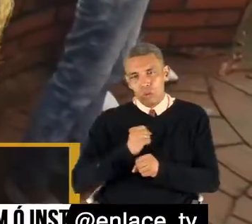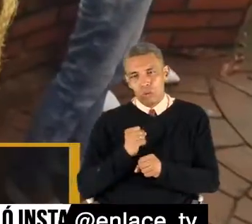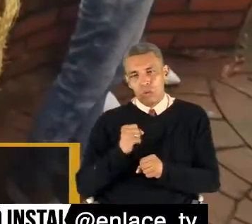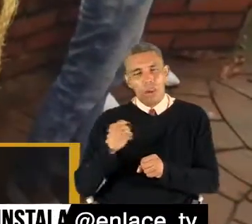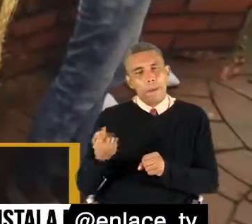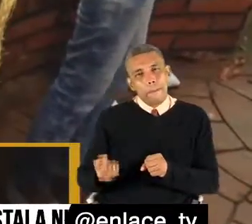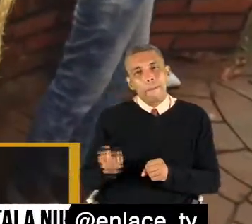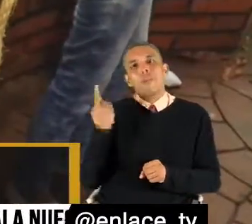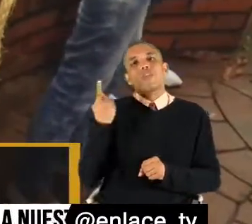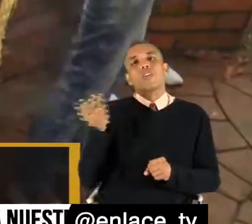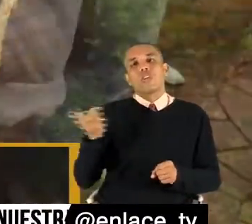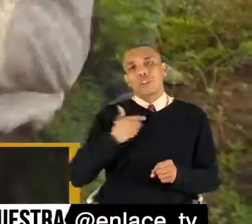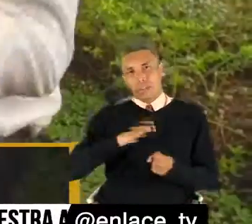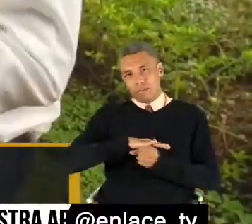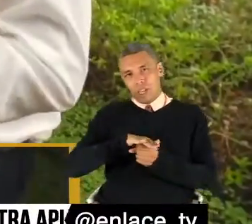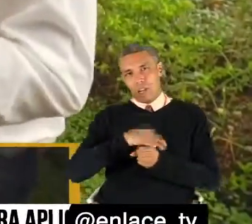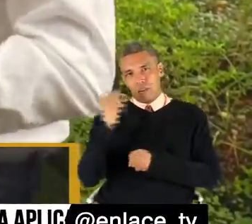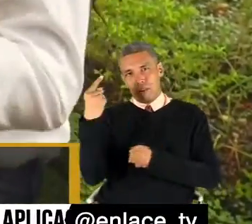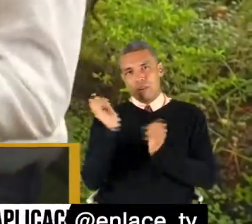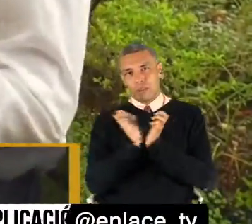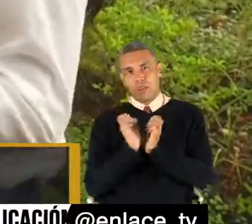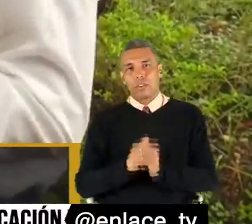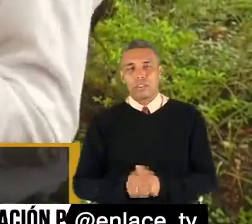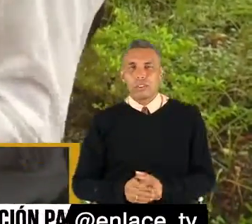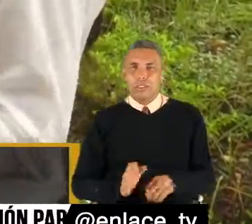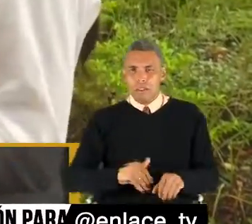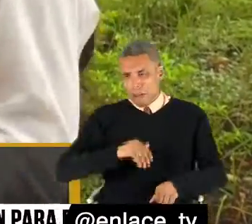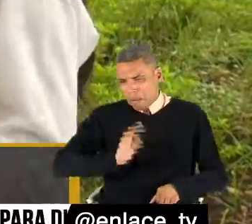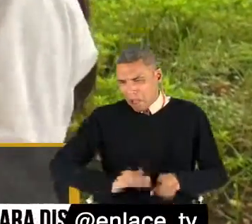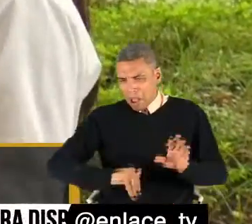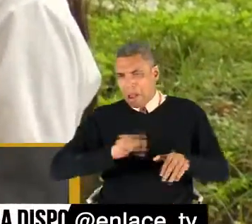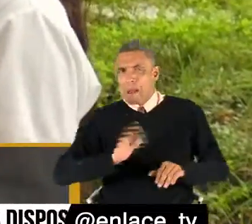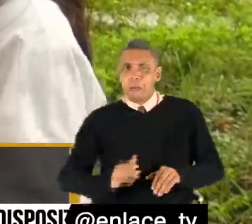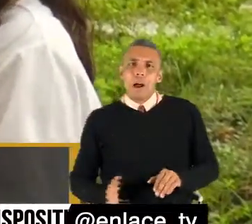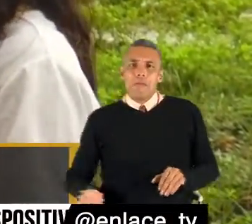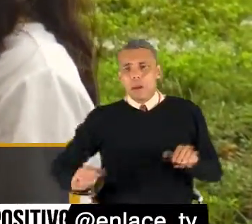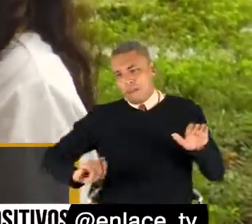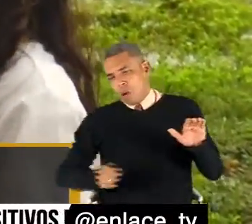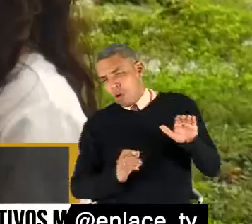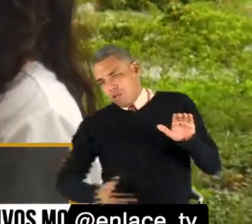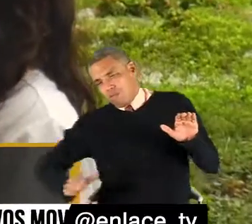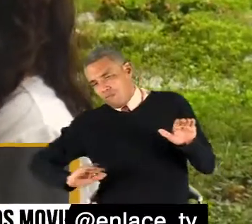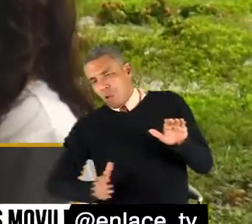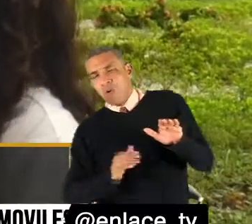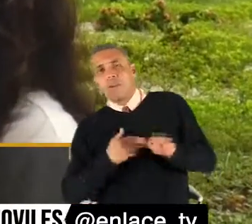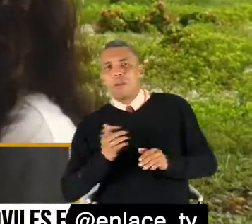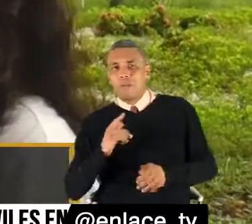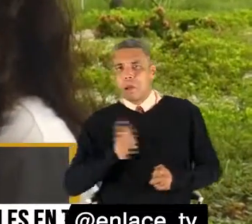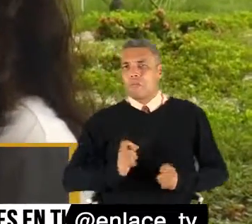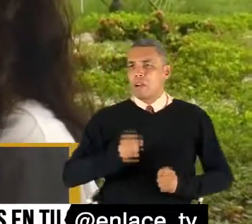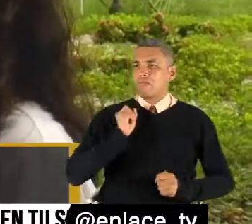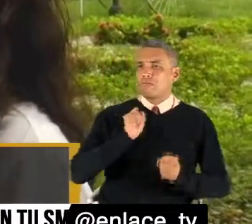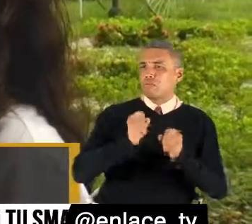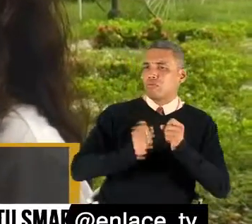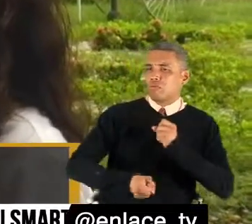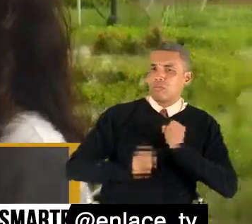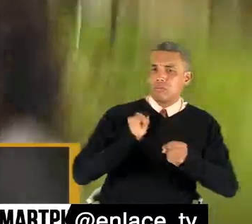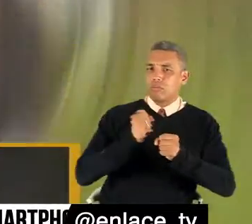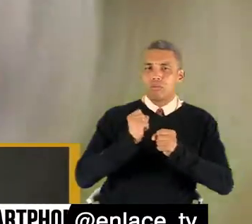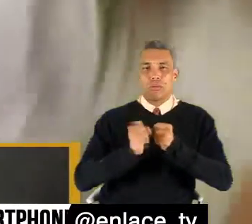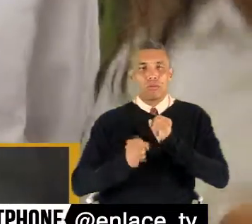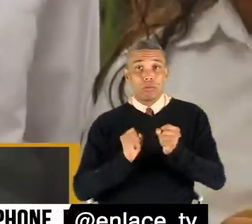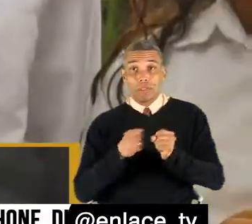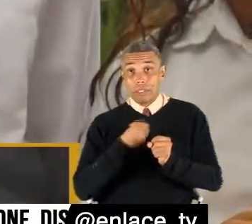tamboras, llamador, guache, tambor alegre y maracas, este grupo de niños disfruta su tiempo libre y aprende del folclor. Me gusta